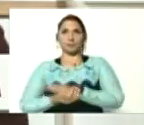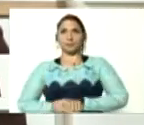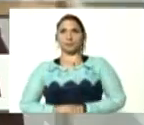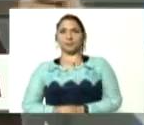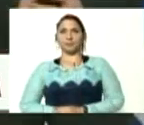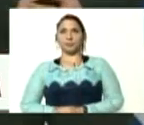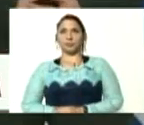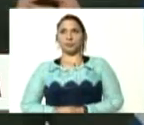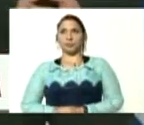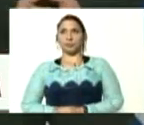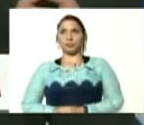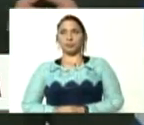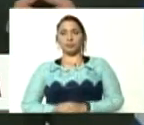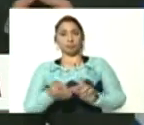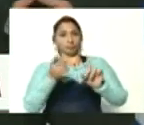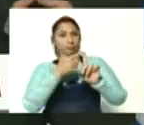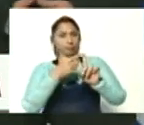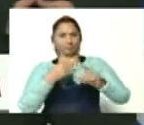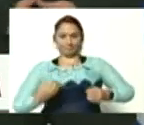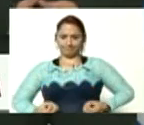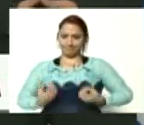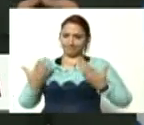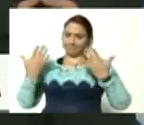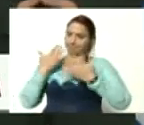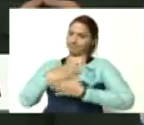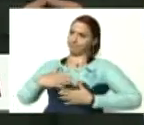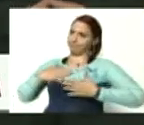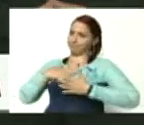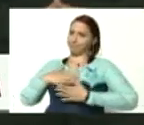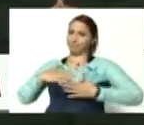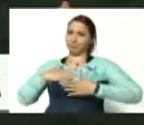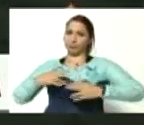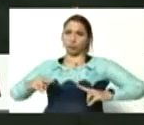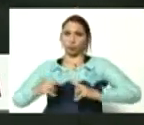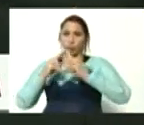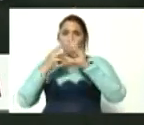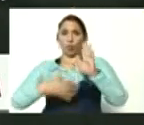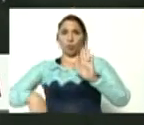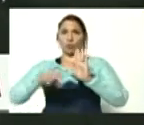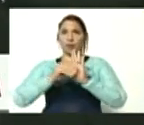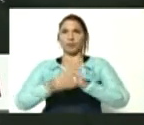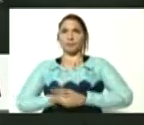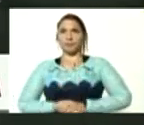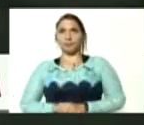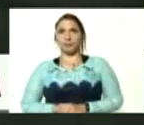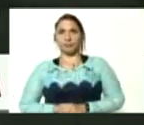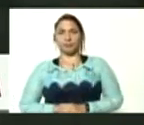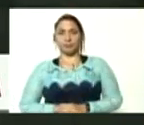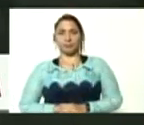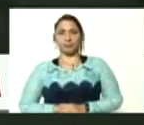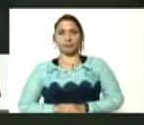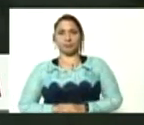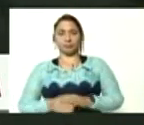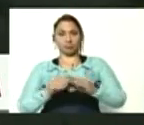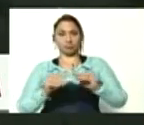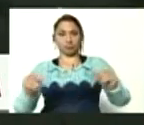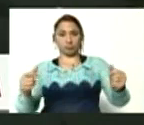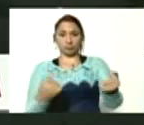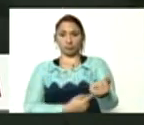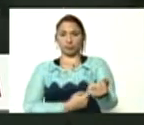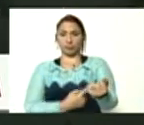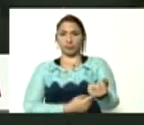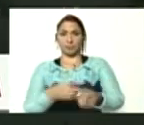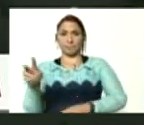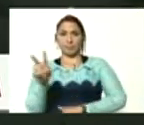tardes. Bueno, en primer lugar, expresarle nuestra satisfacción por encontrarnos nuevamente aquí en la tierra hermana